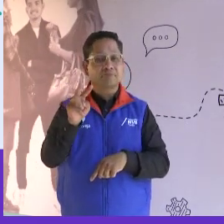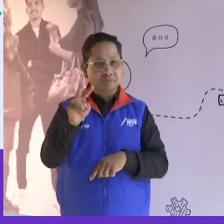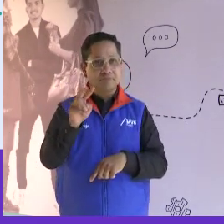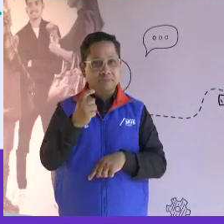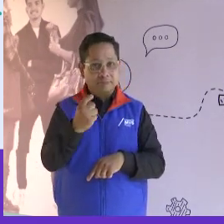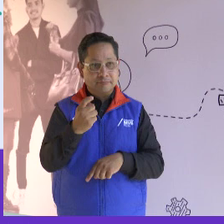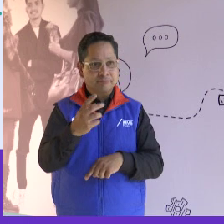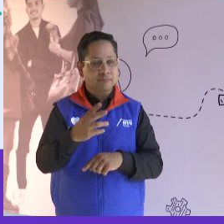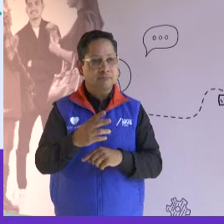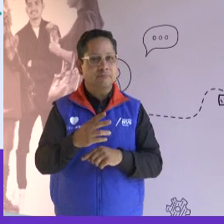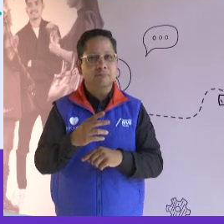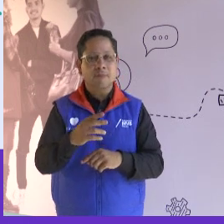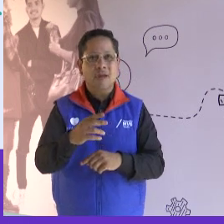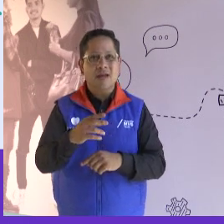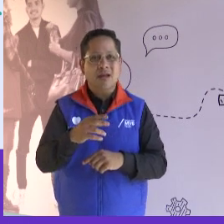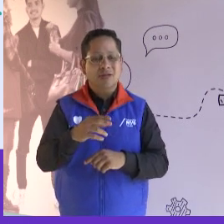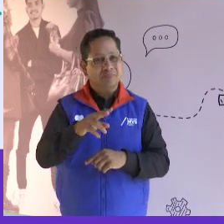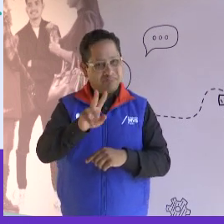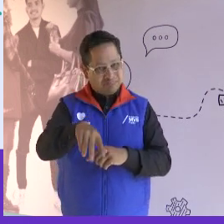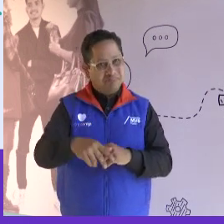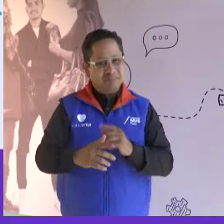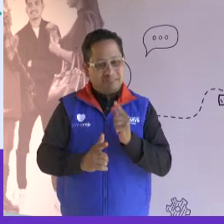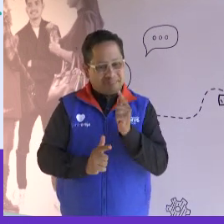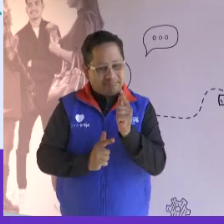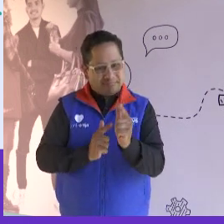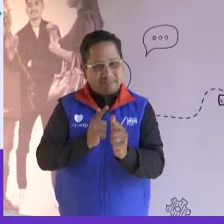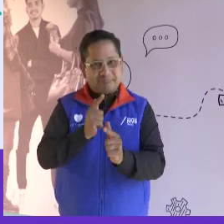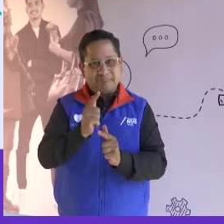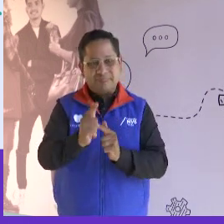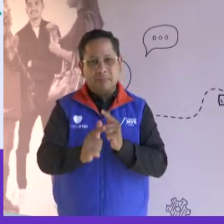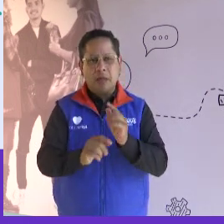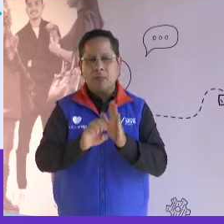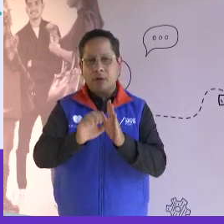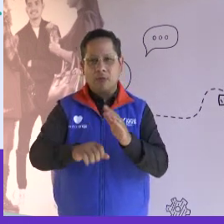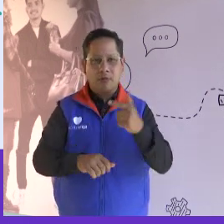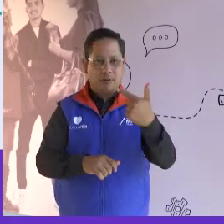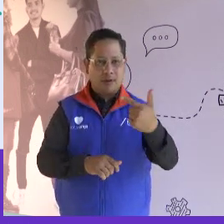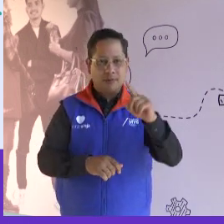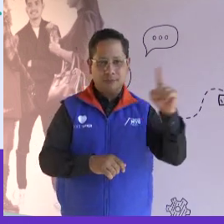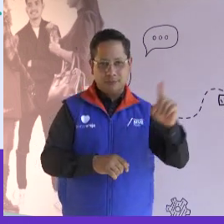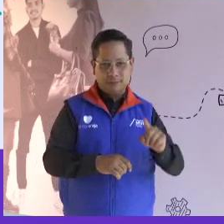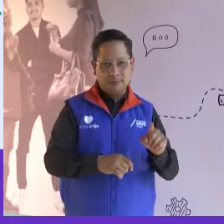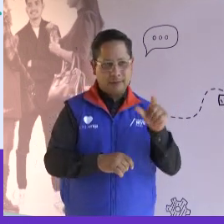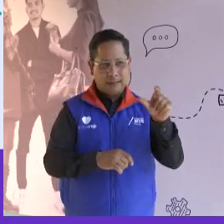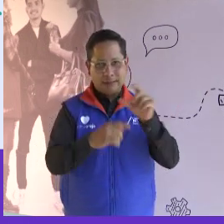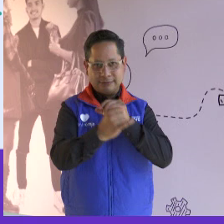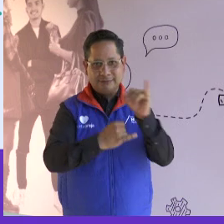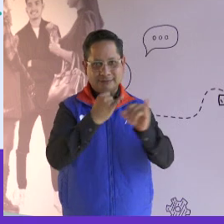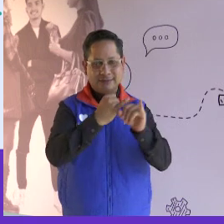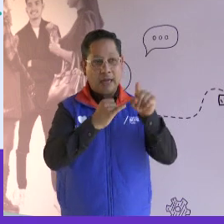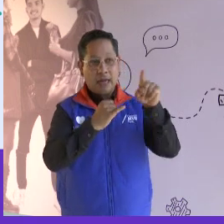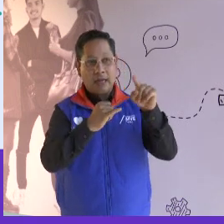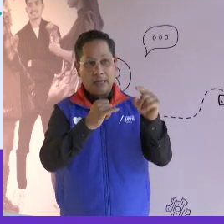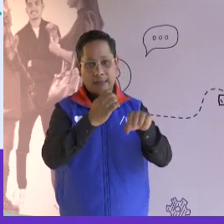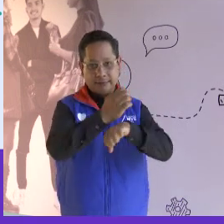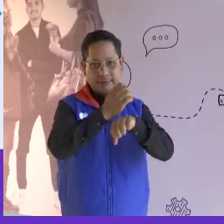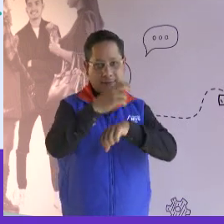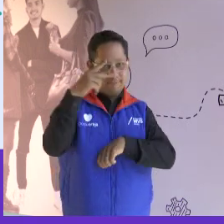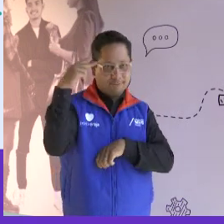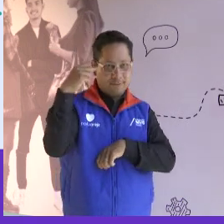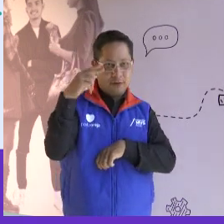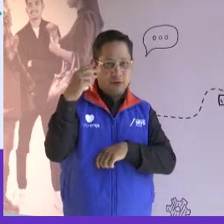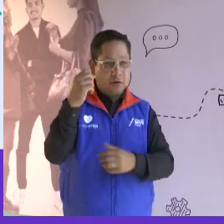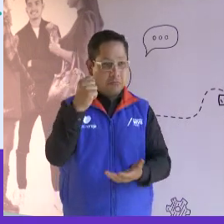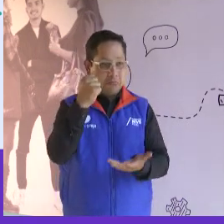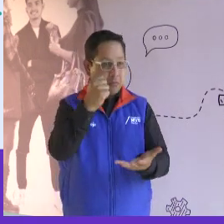es lento. Por ejemplo, llevamos un proceso ahorita con GIZ, en donde llevamos un año trabajando en Veracruz, no han liberado los recursos y